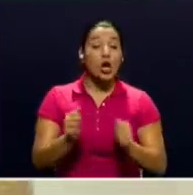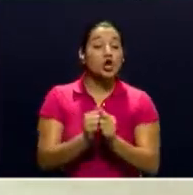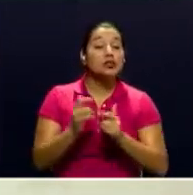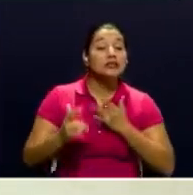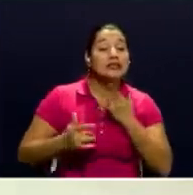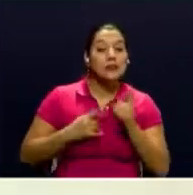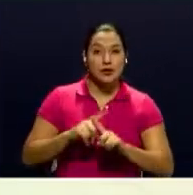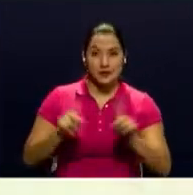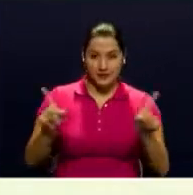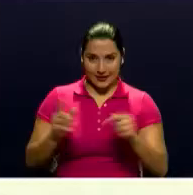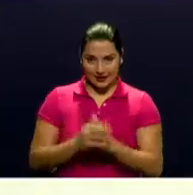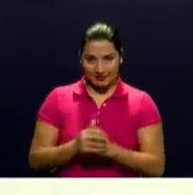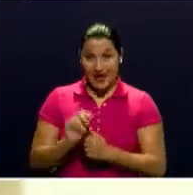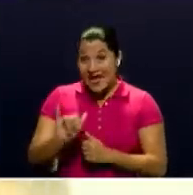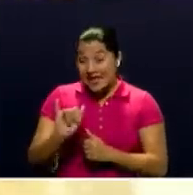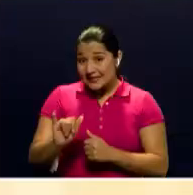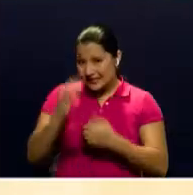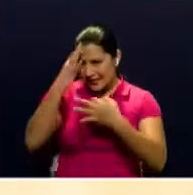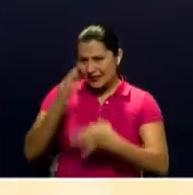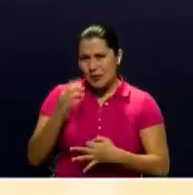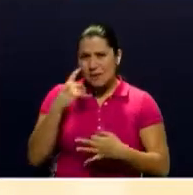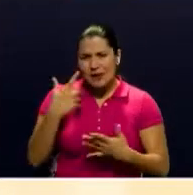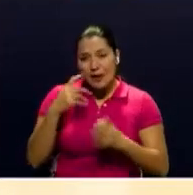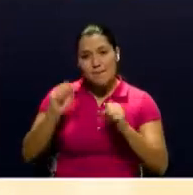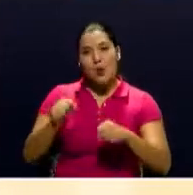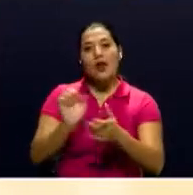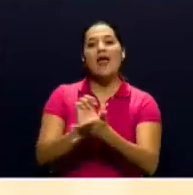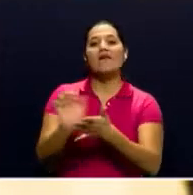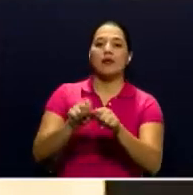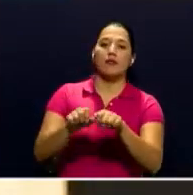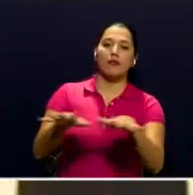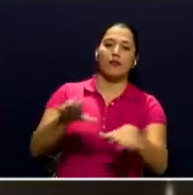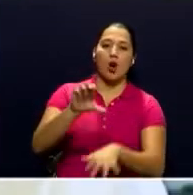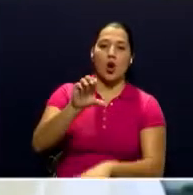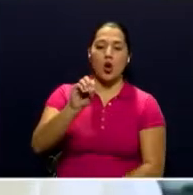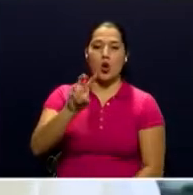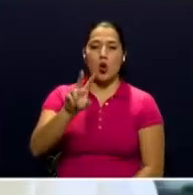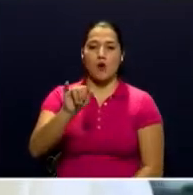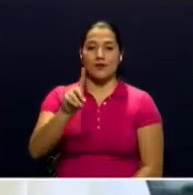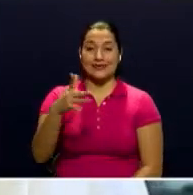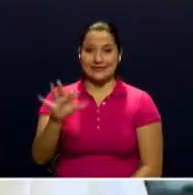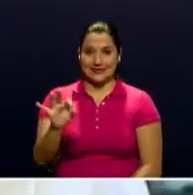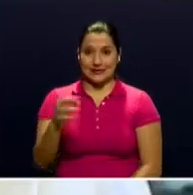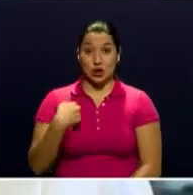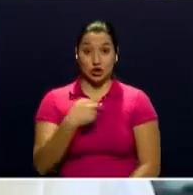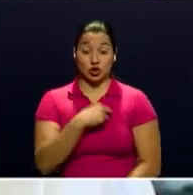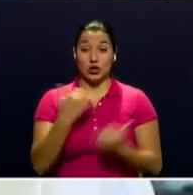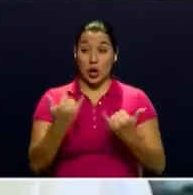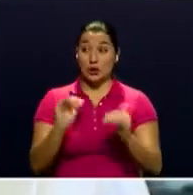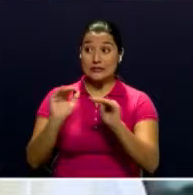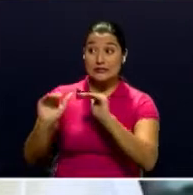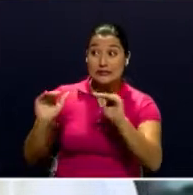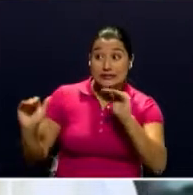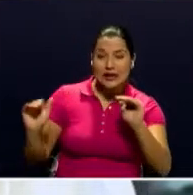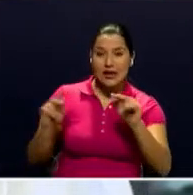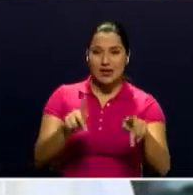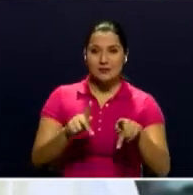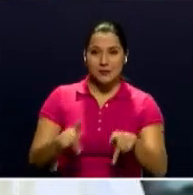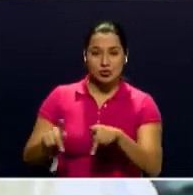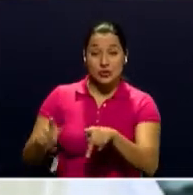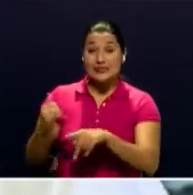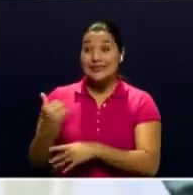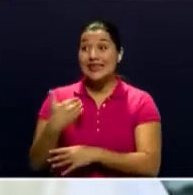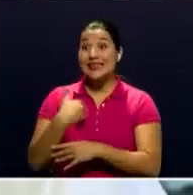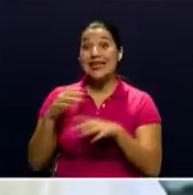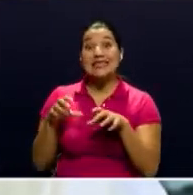diferentes. Estas medidas se extremaron para evitar casos de COVID-19. Estamos haciendo un llamado a la población que tiene